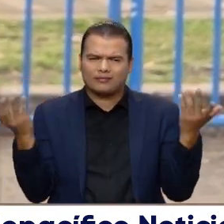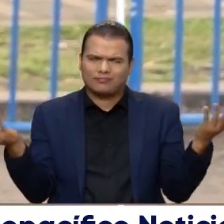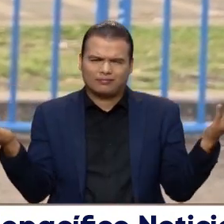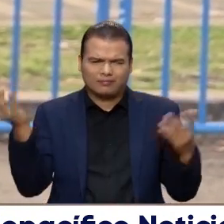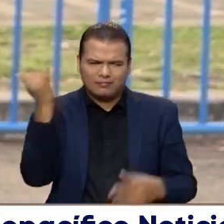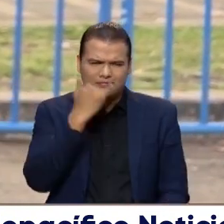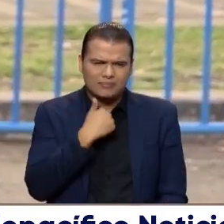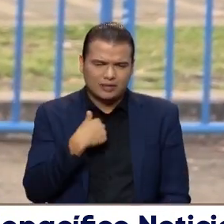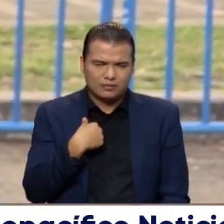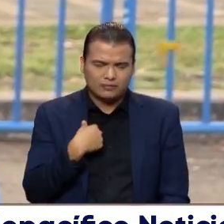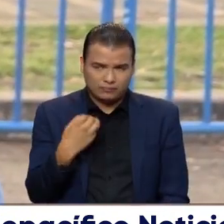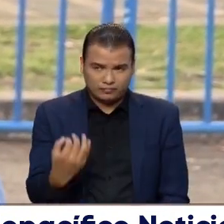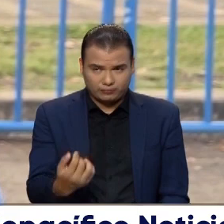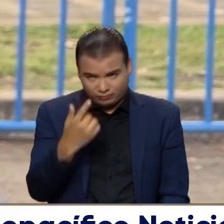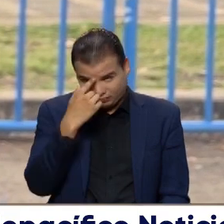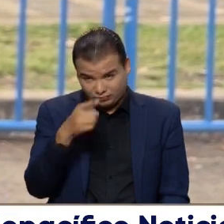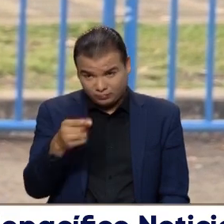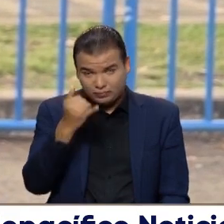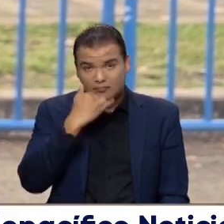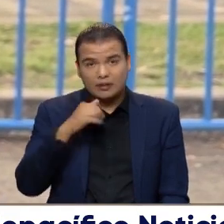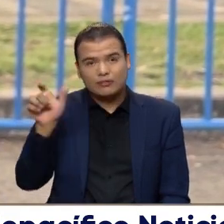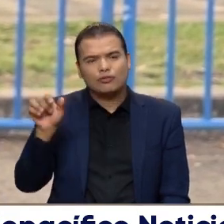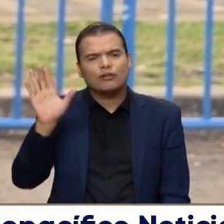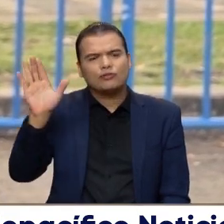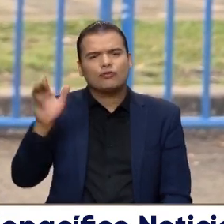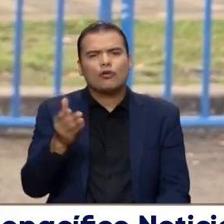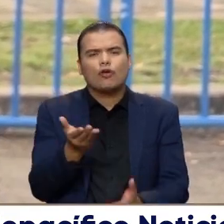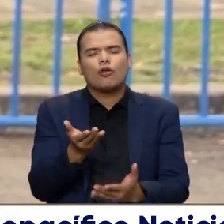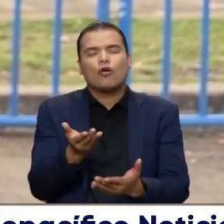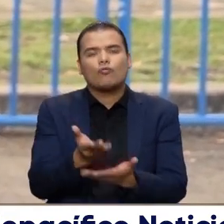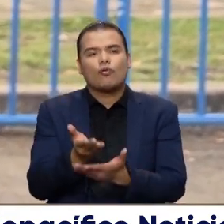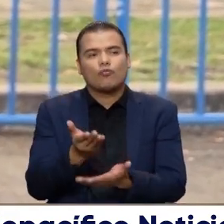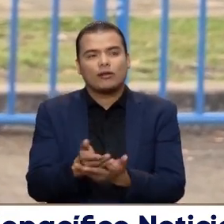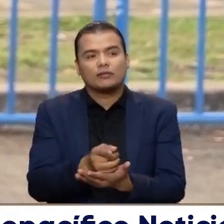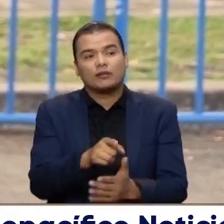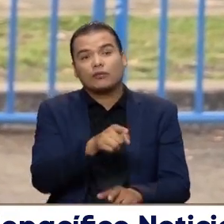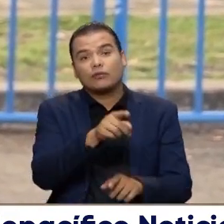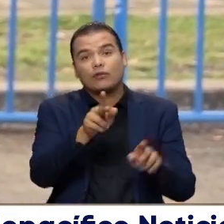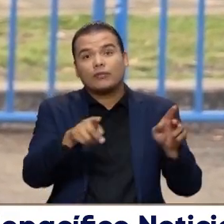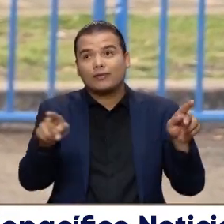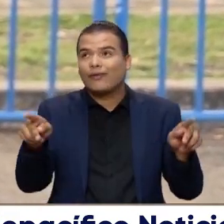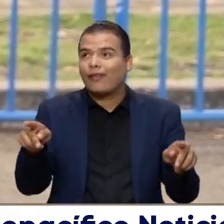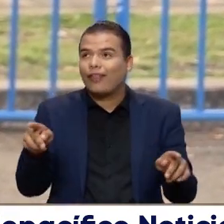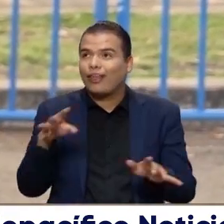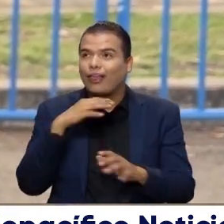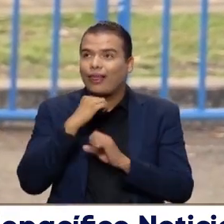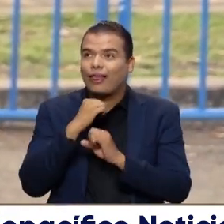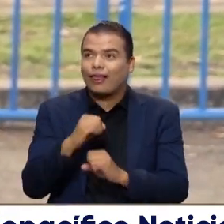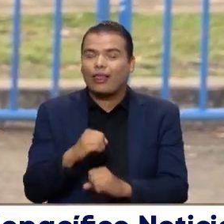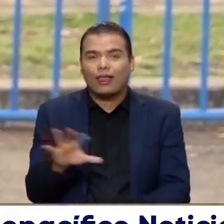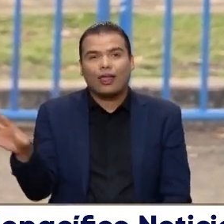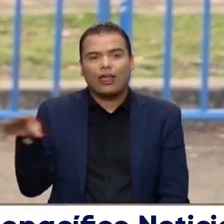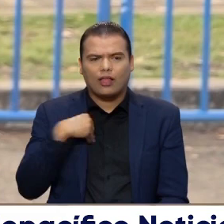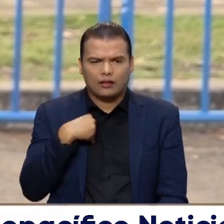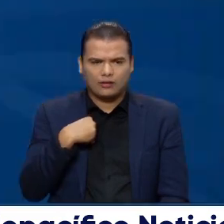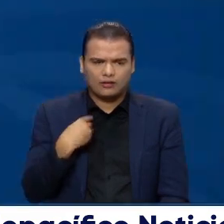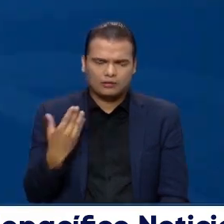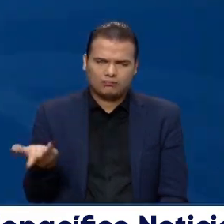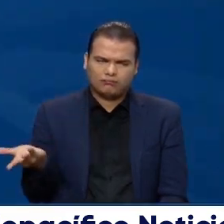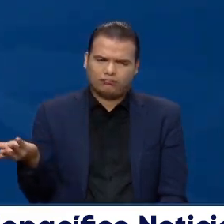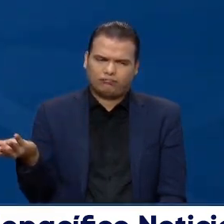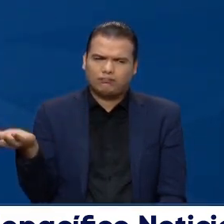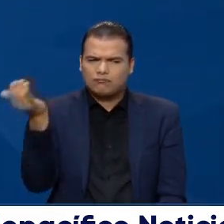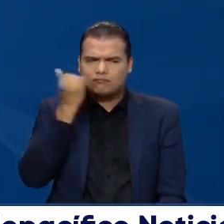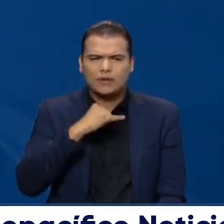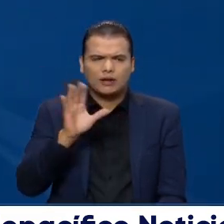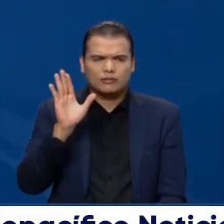proponer. Y yo, más que censurar al influencer, censuro a todo aquel que, sin criterio, es capaz de